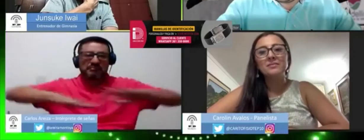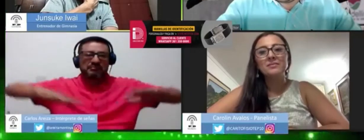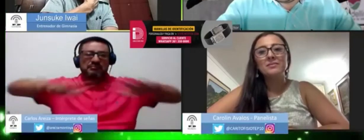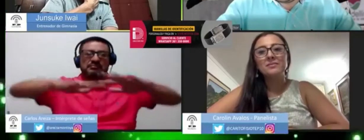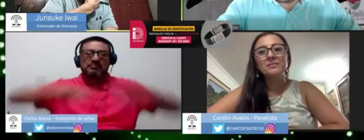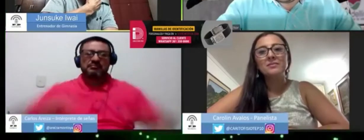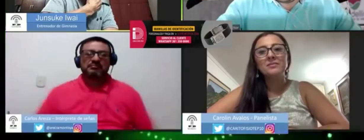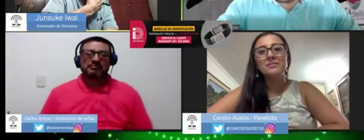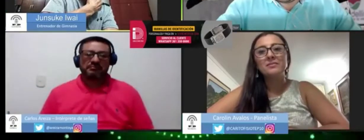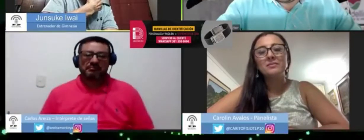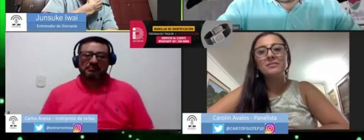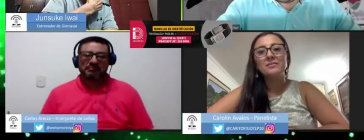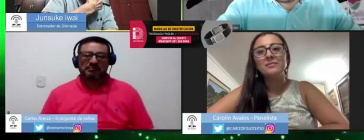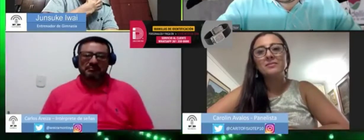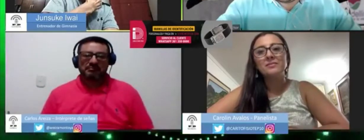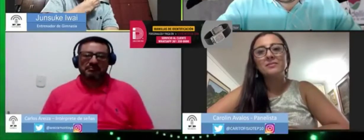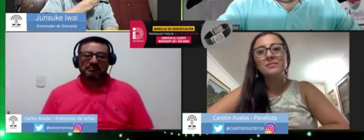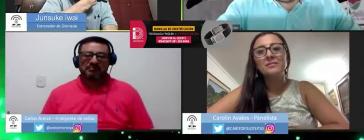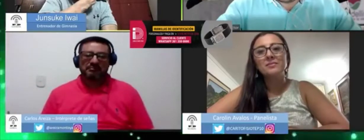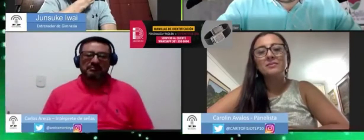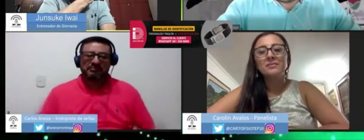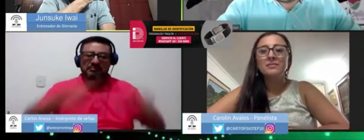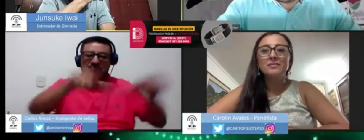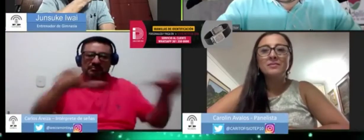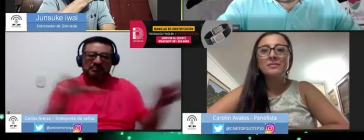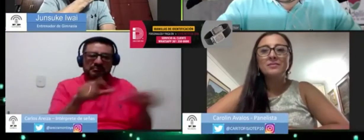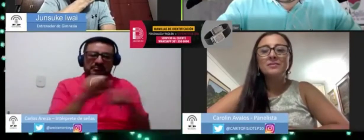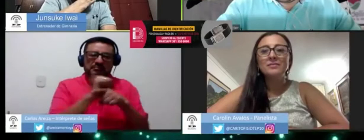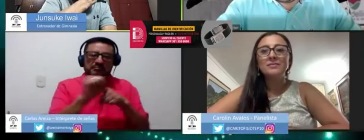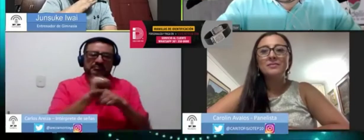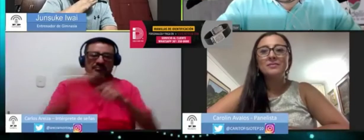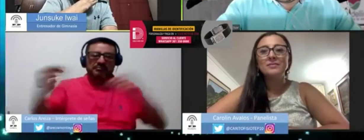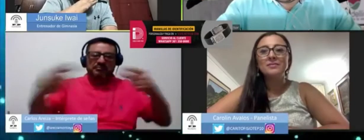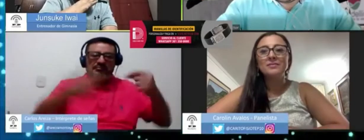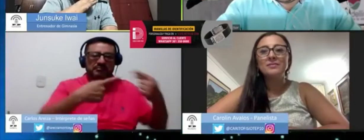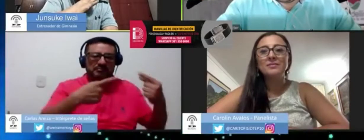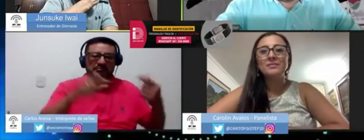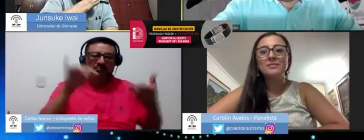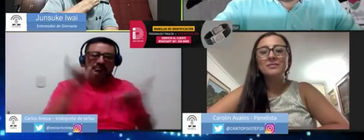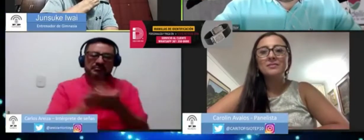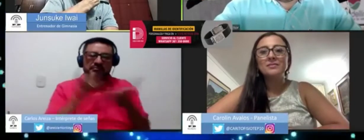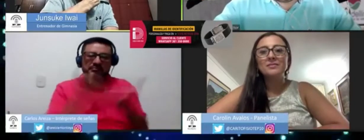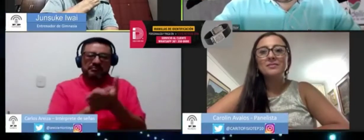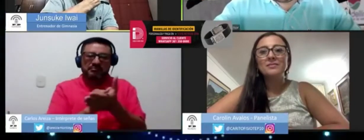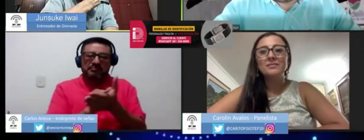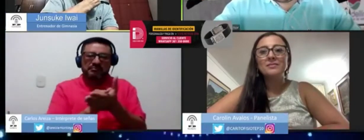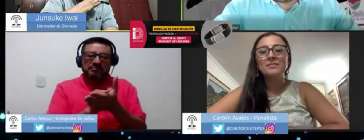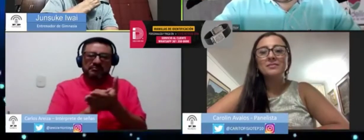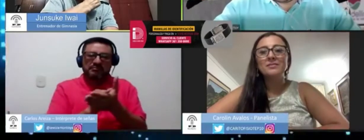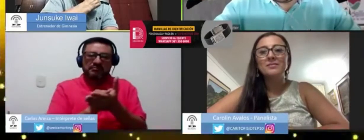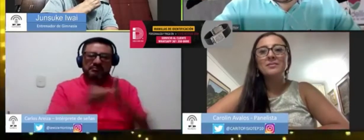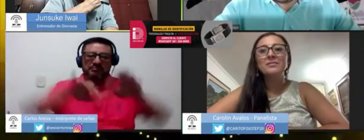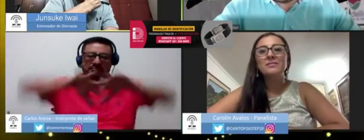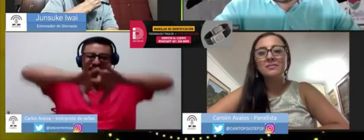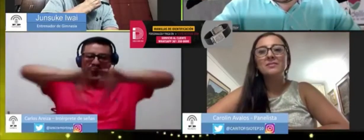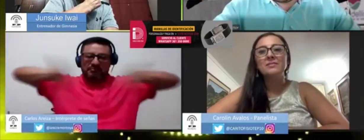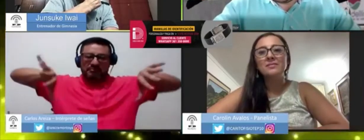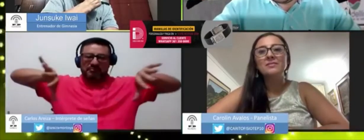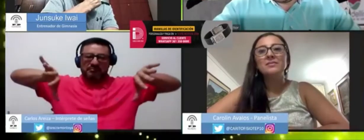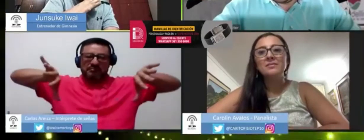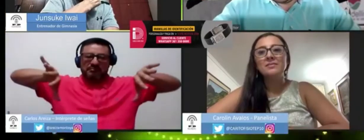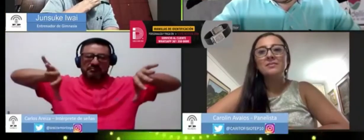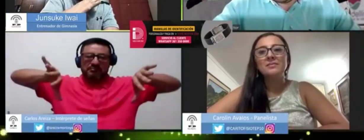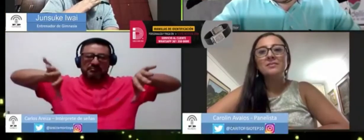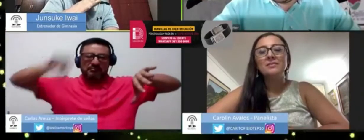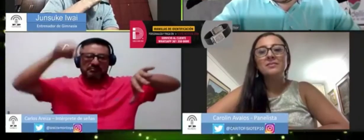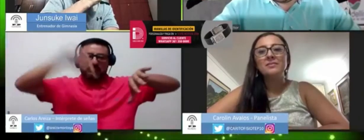sala de entrenamiento o sala de competencia, dos cosas siempre están separadas.